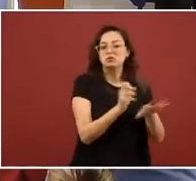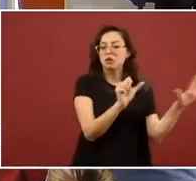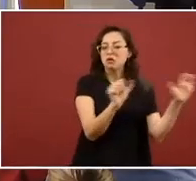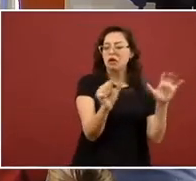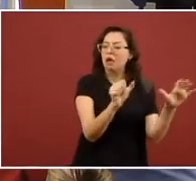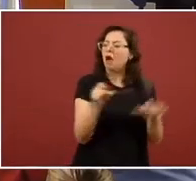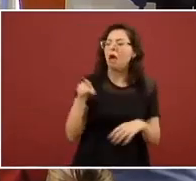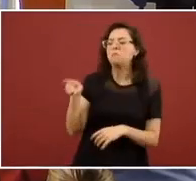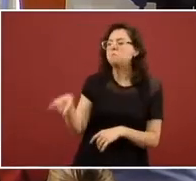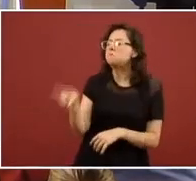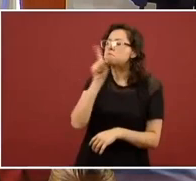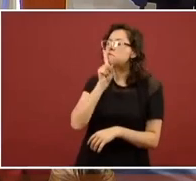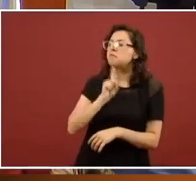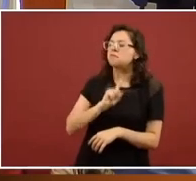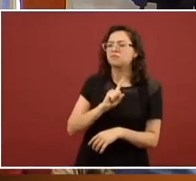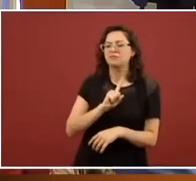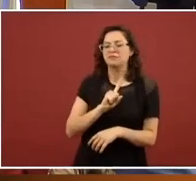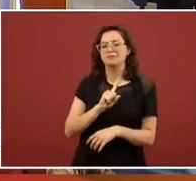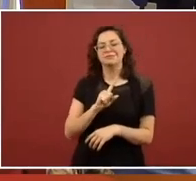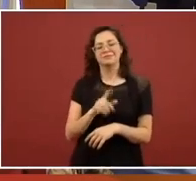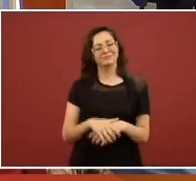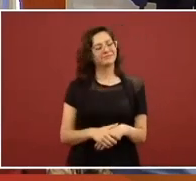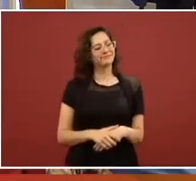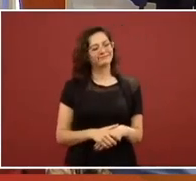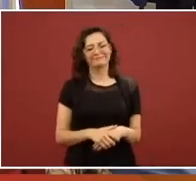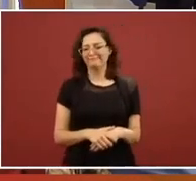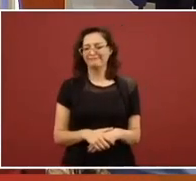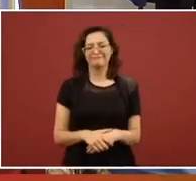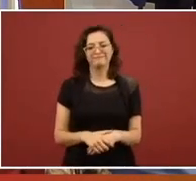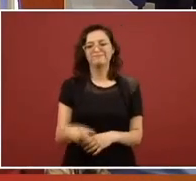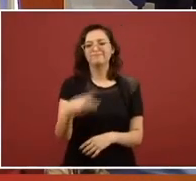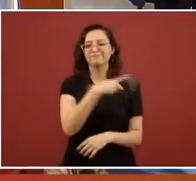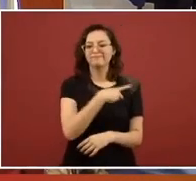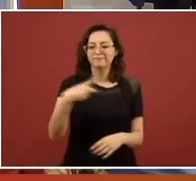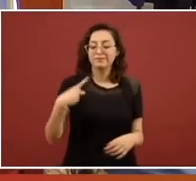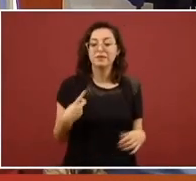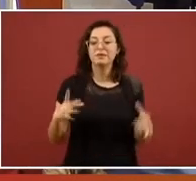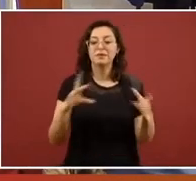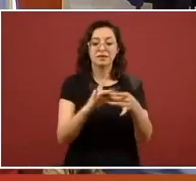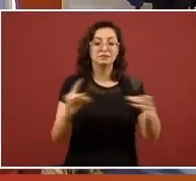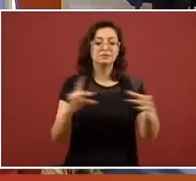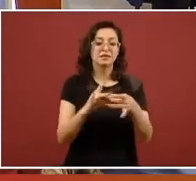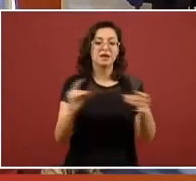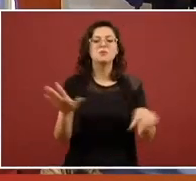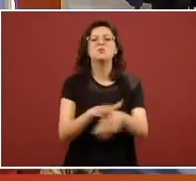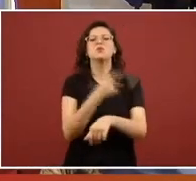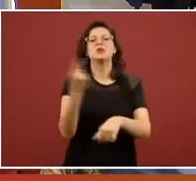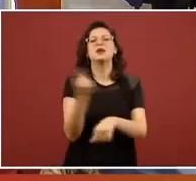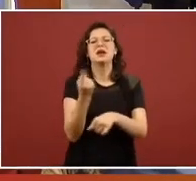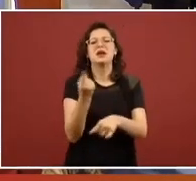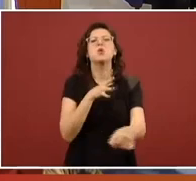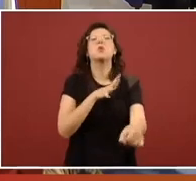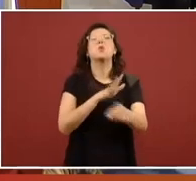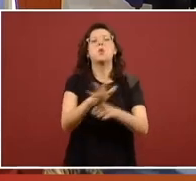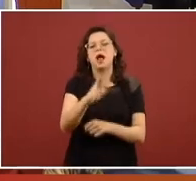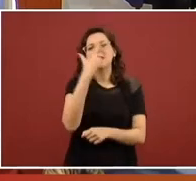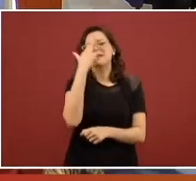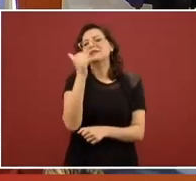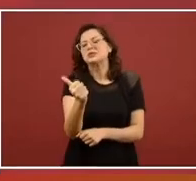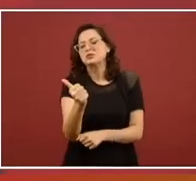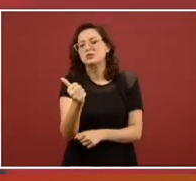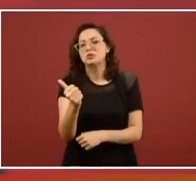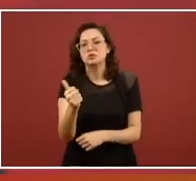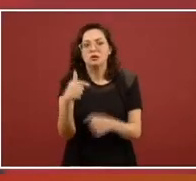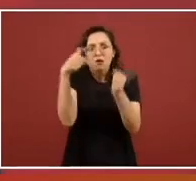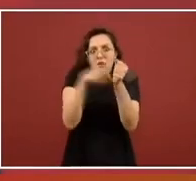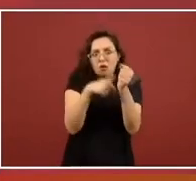casos. Vamos a explicar en términos técnicos cómo debe interpretarse esto y cuál es la razón. La razón no es ningún